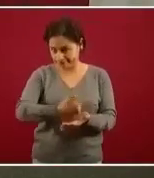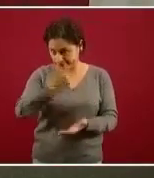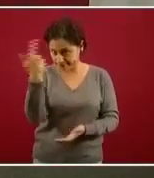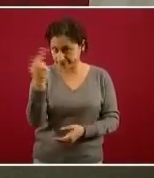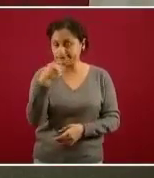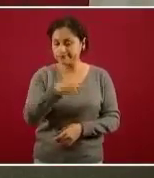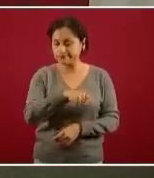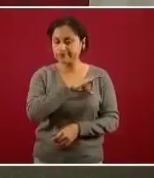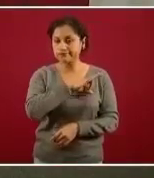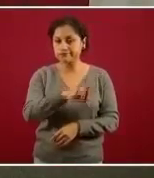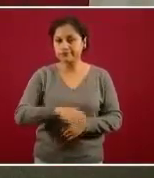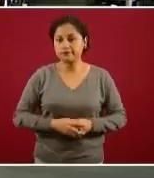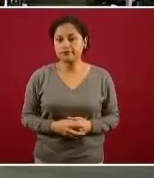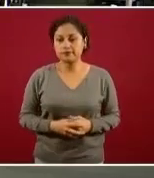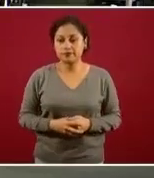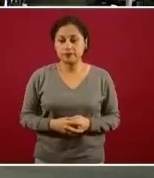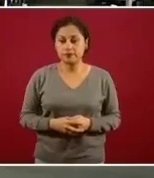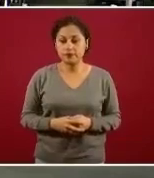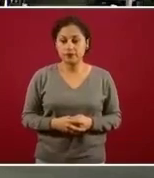favor. Gracias.